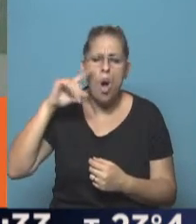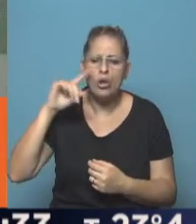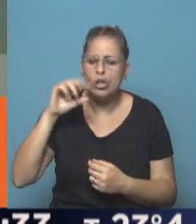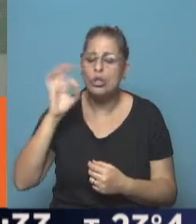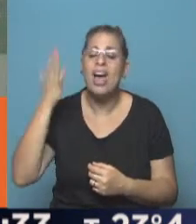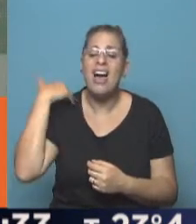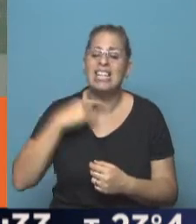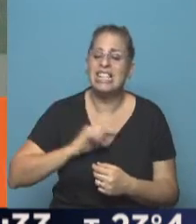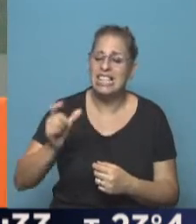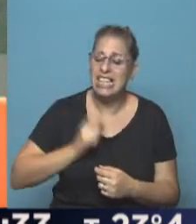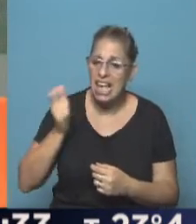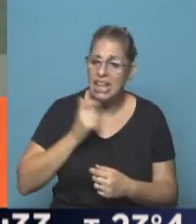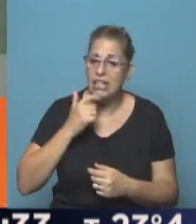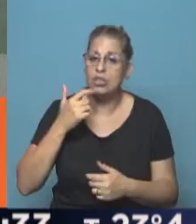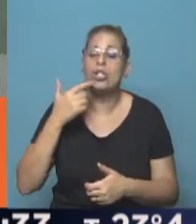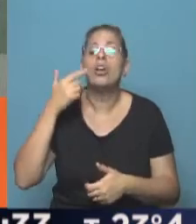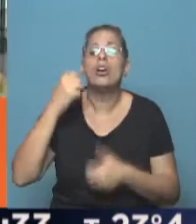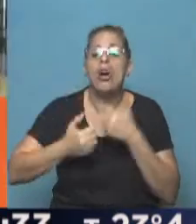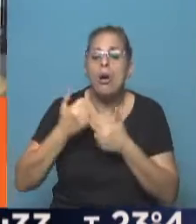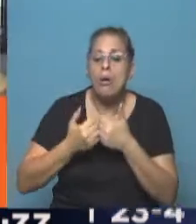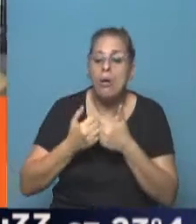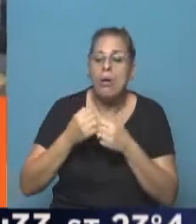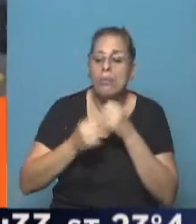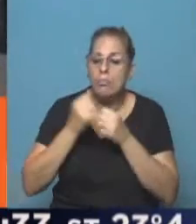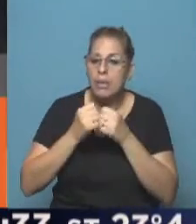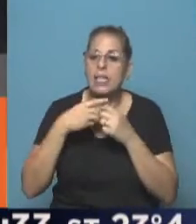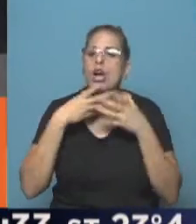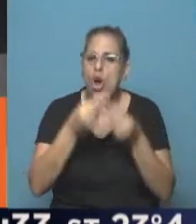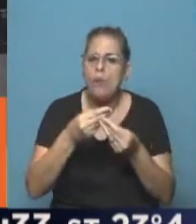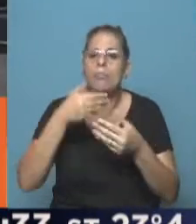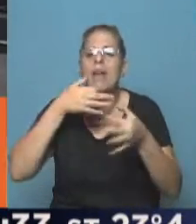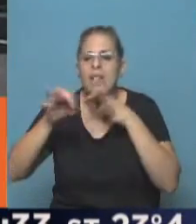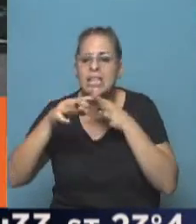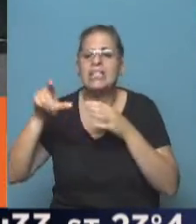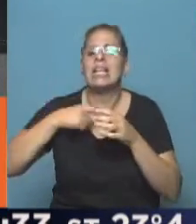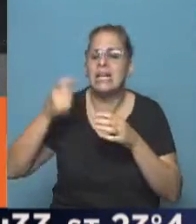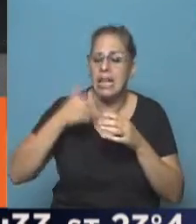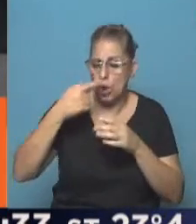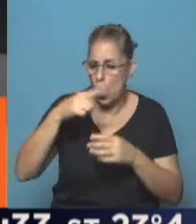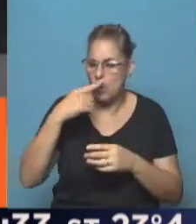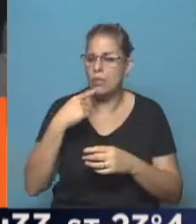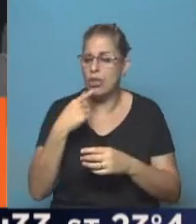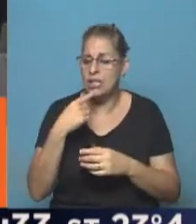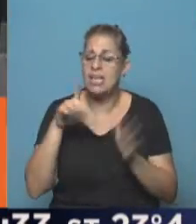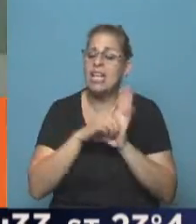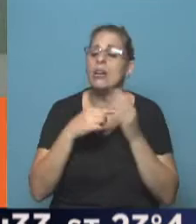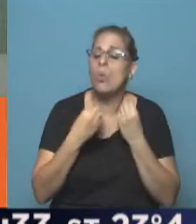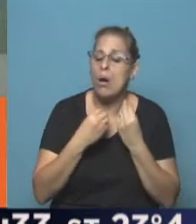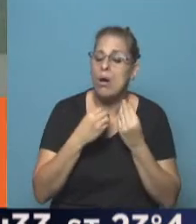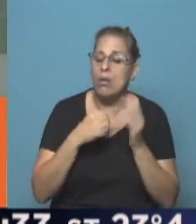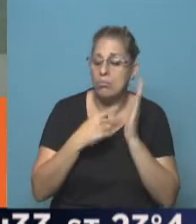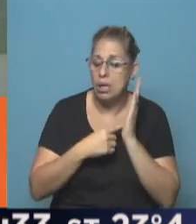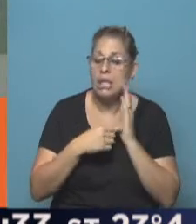sido manipulados por la concursada a través de ventas y compras de créditos y cesiones. Y lo último que dice es esta